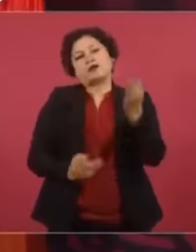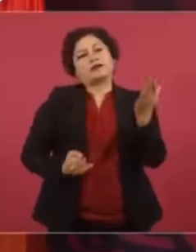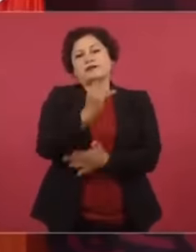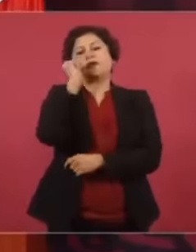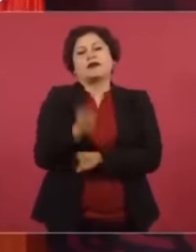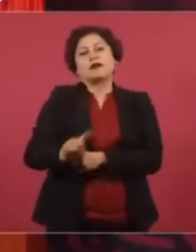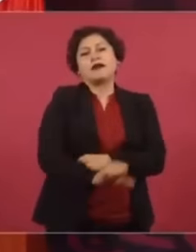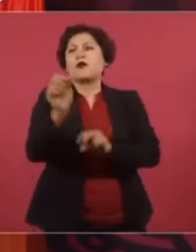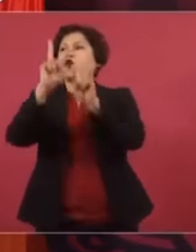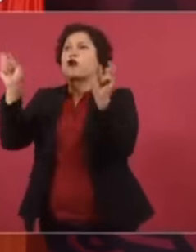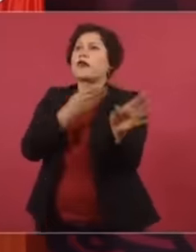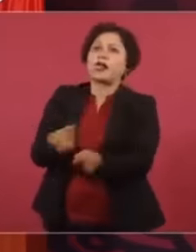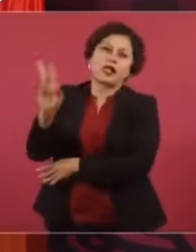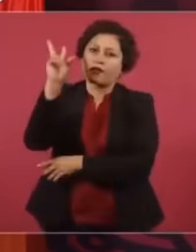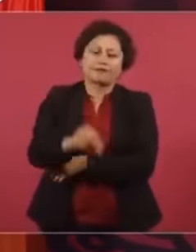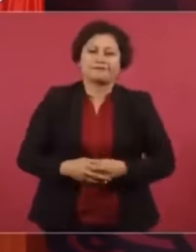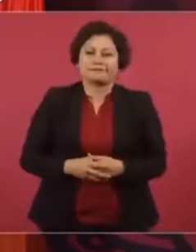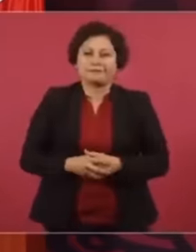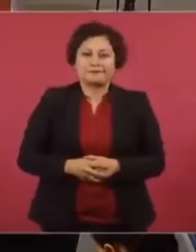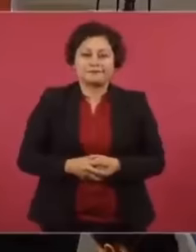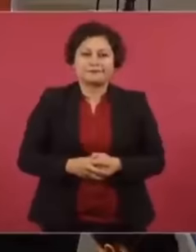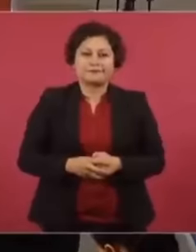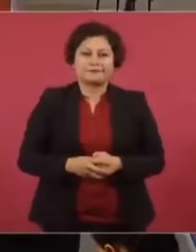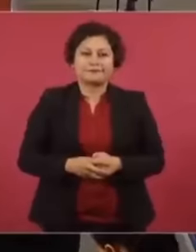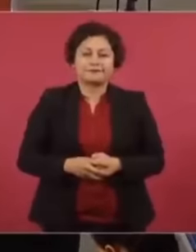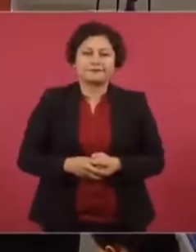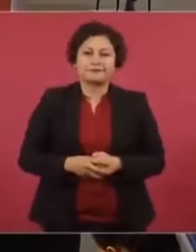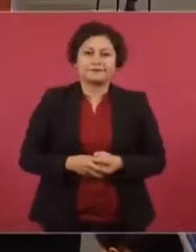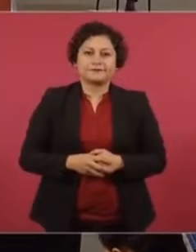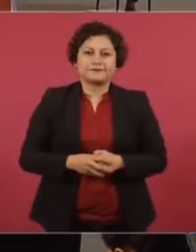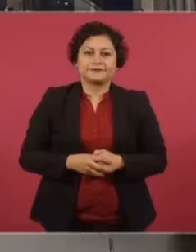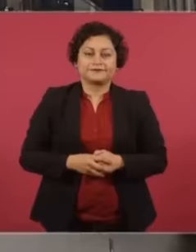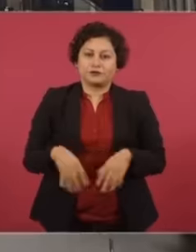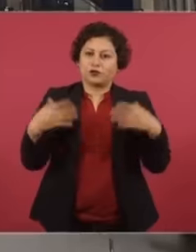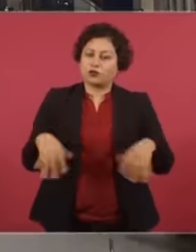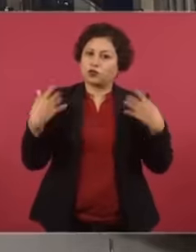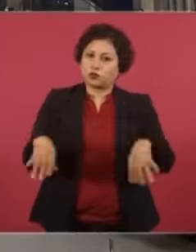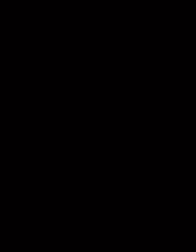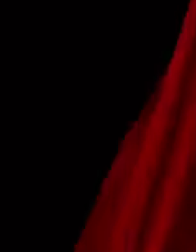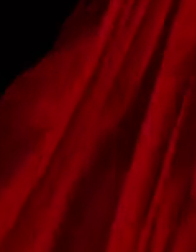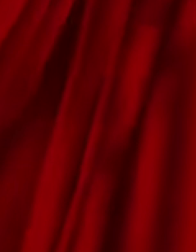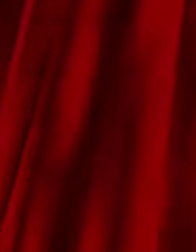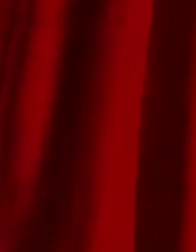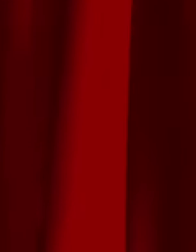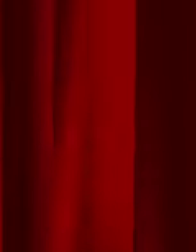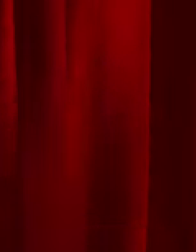hables de jícamas, no mames. ¡Órale! Está durísimo, ¿eh? Bueno, pues...